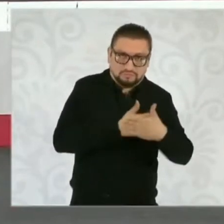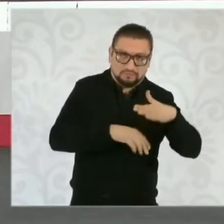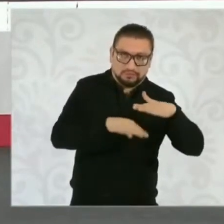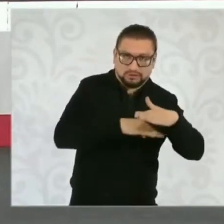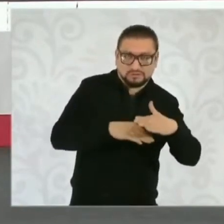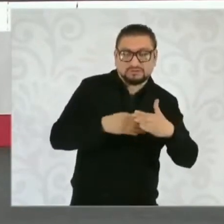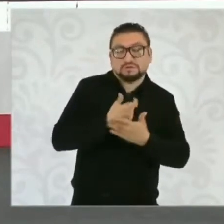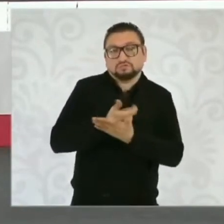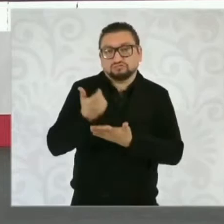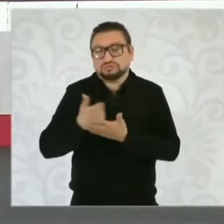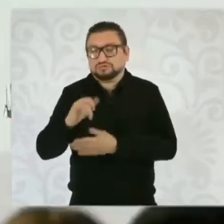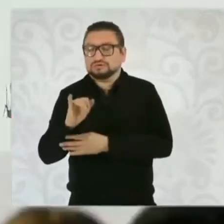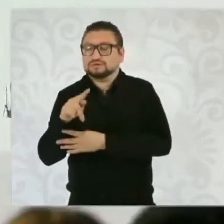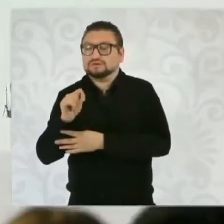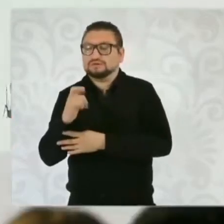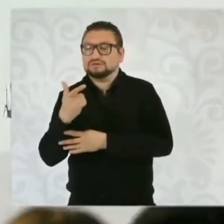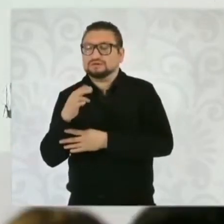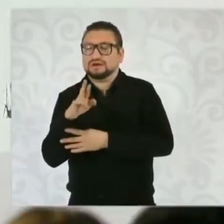salario integrado.